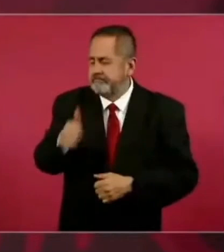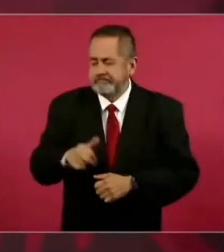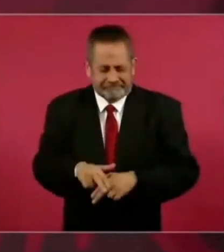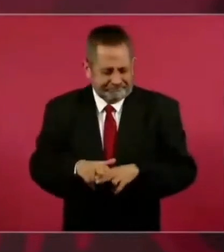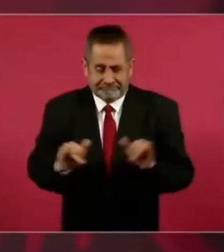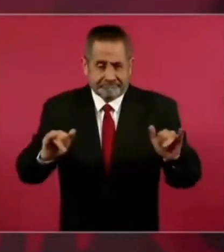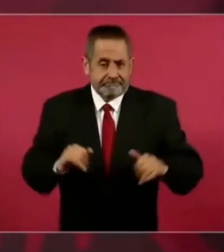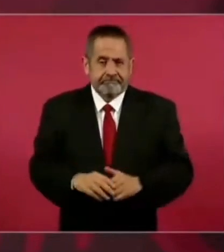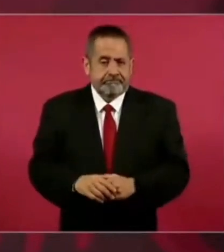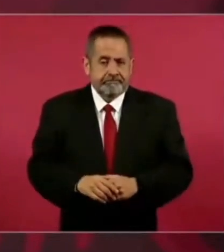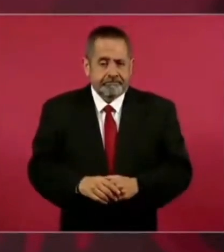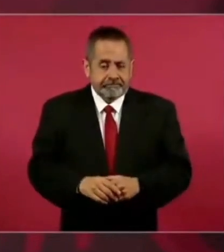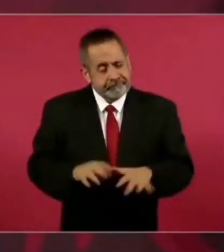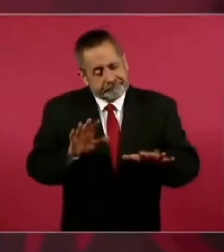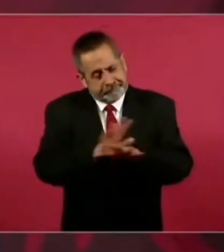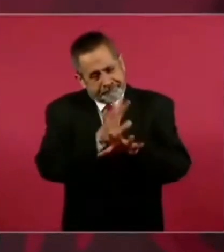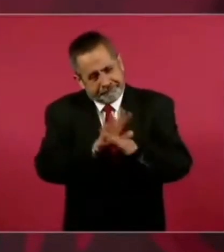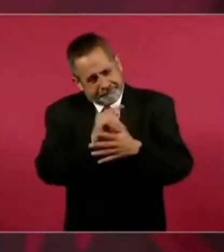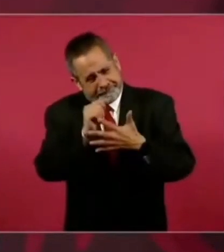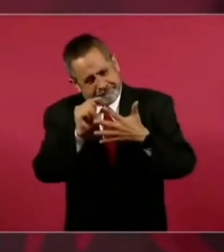Todas